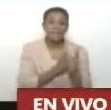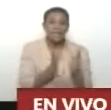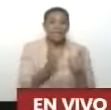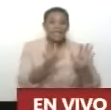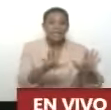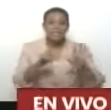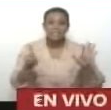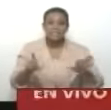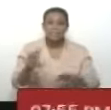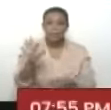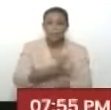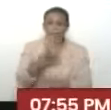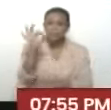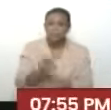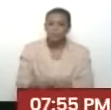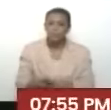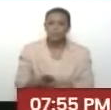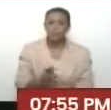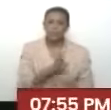16%, es altísimo,